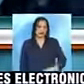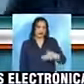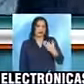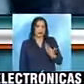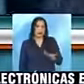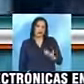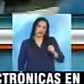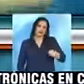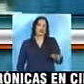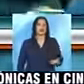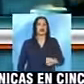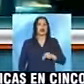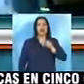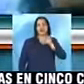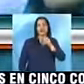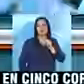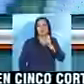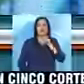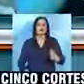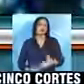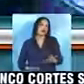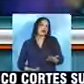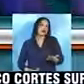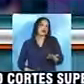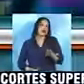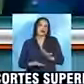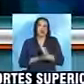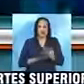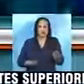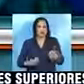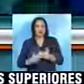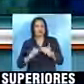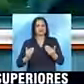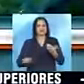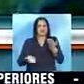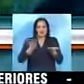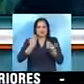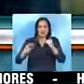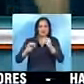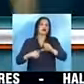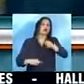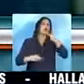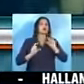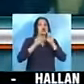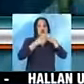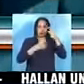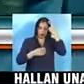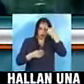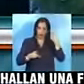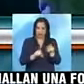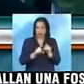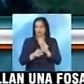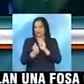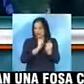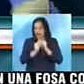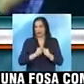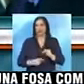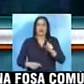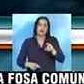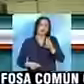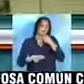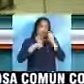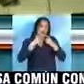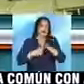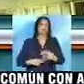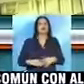Exacto, sí, bueno, el candidato lo que señala pues es que no hay una proporcionalidad con otros partidos que están en carrera también. Por ejemplo, él ha citado el caso